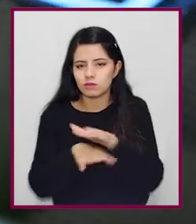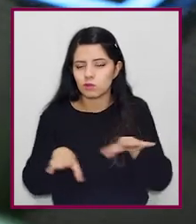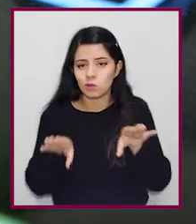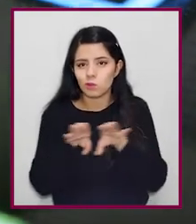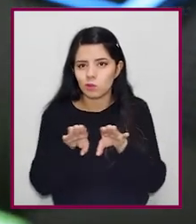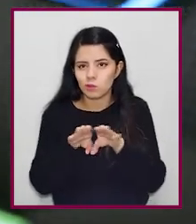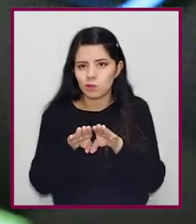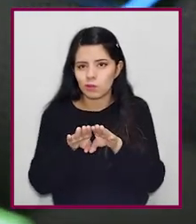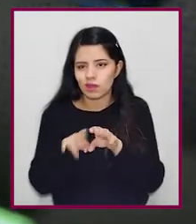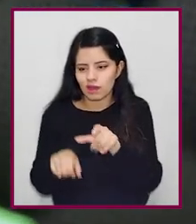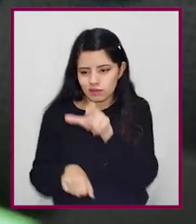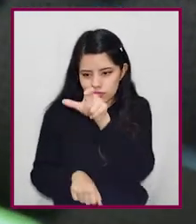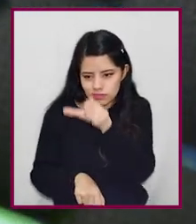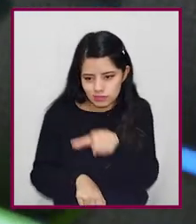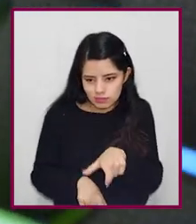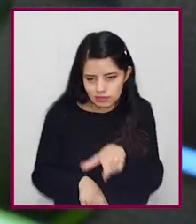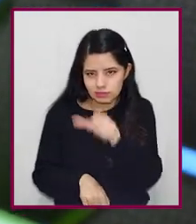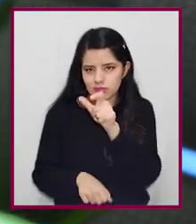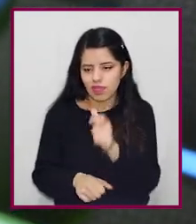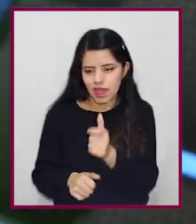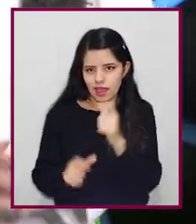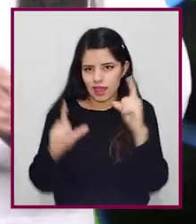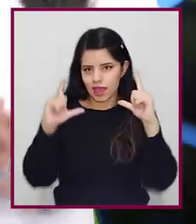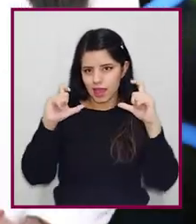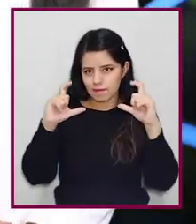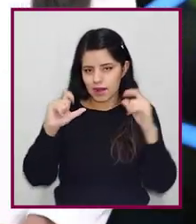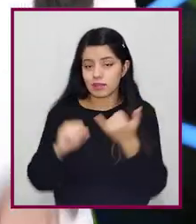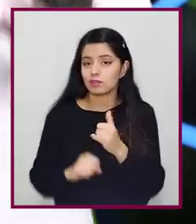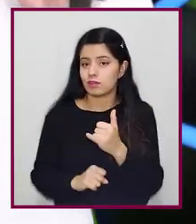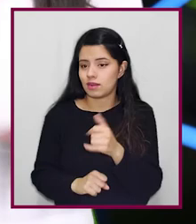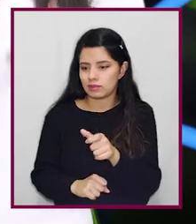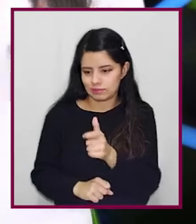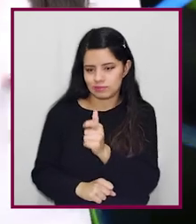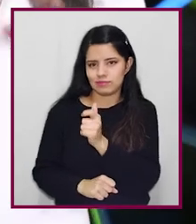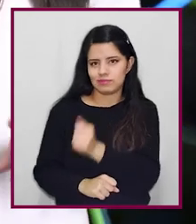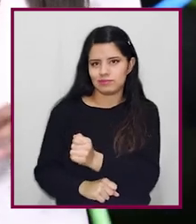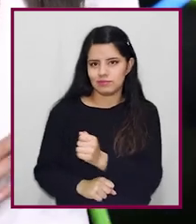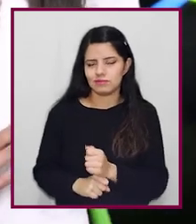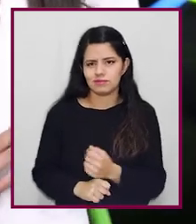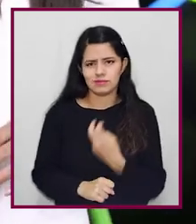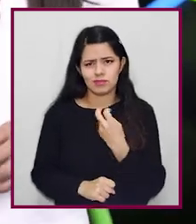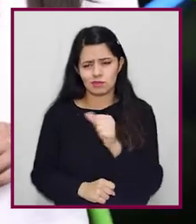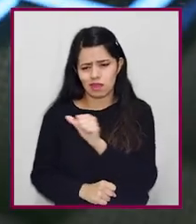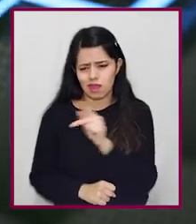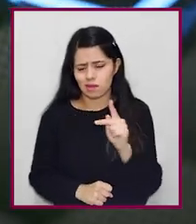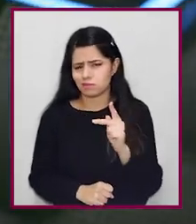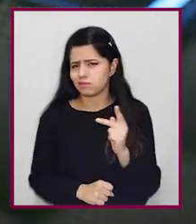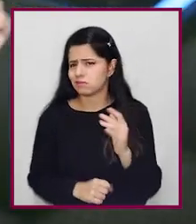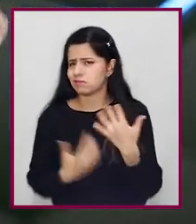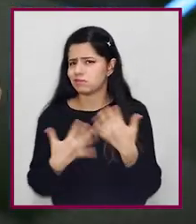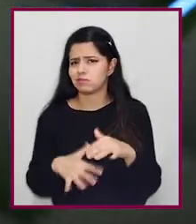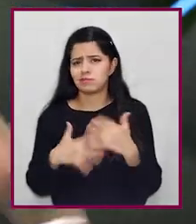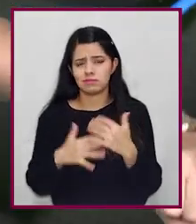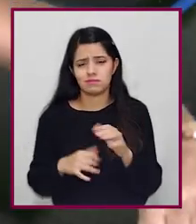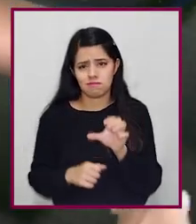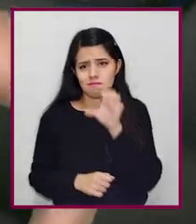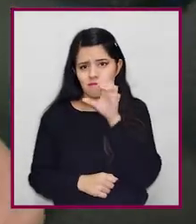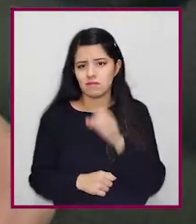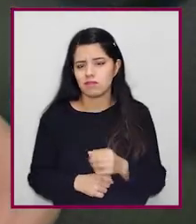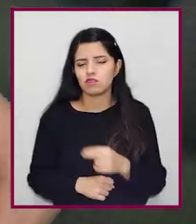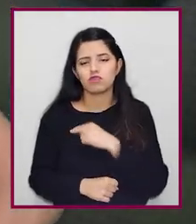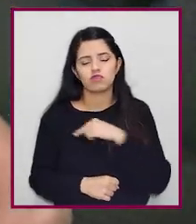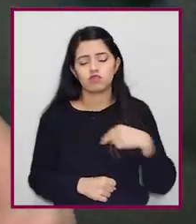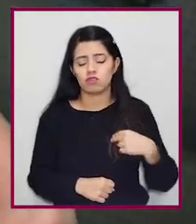con escanear objetos con las cámaras de nuestros celulares. ¡Ay, es una maravilla de app Google Lens! Ya vamos a ser